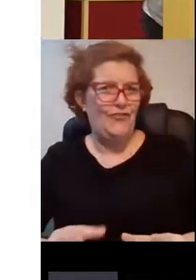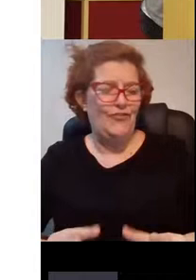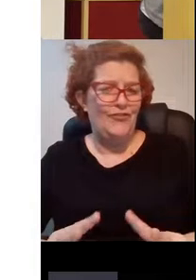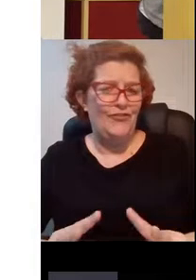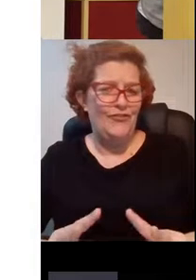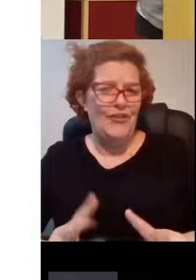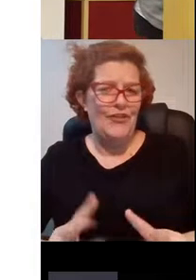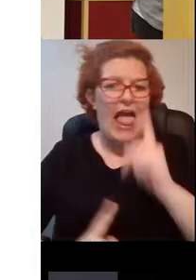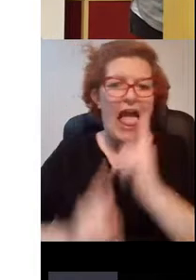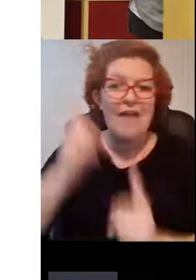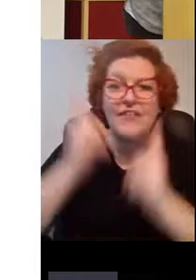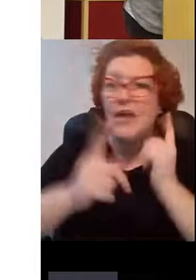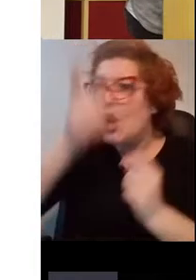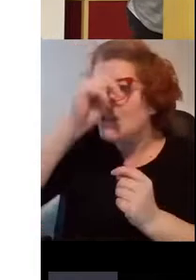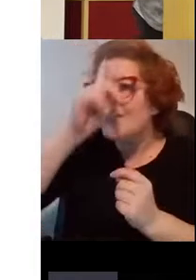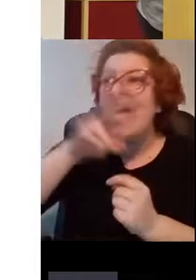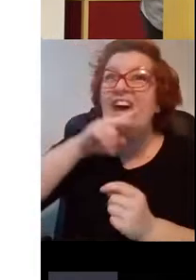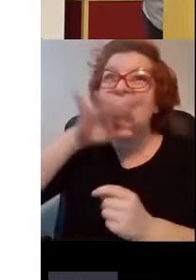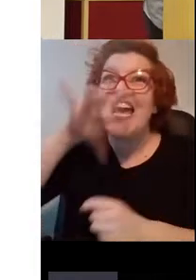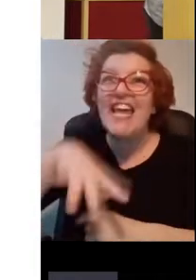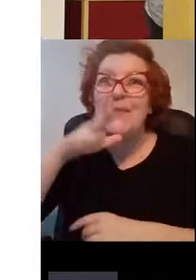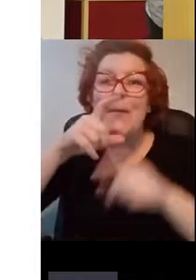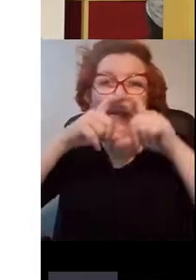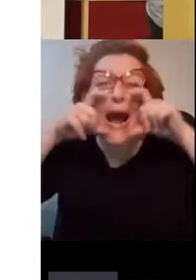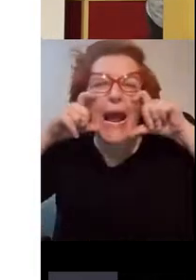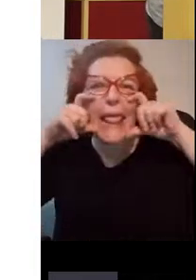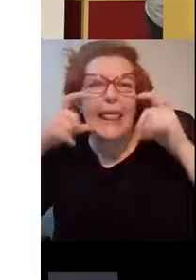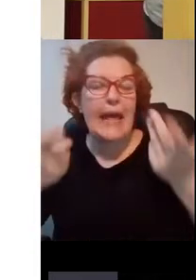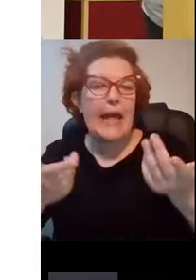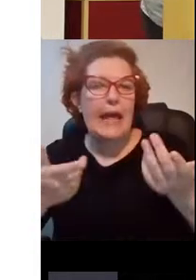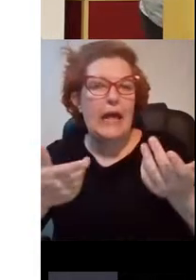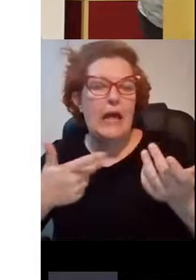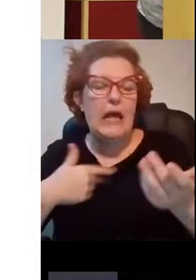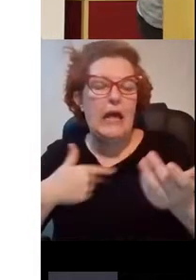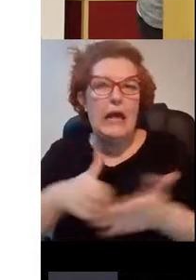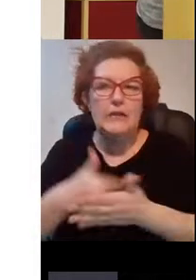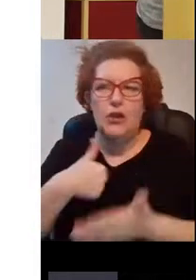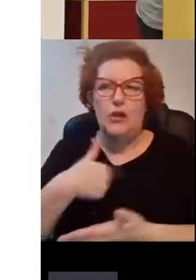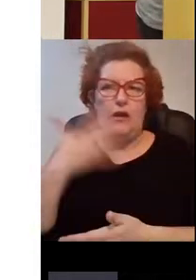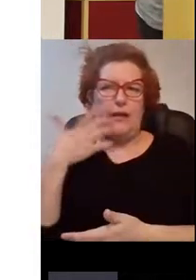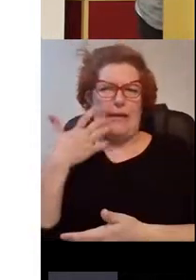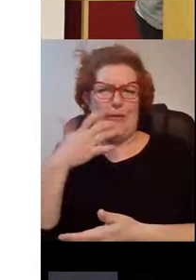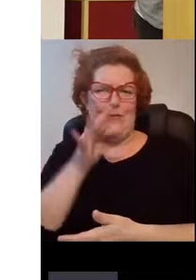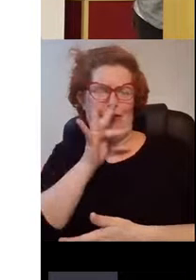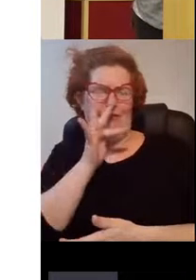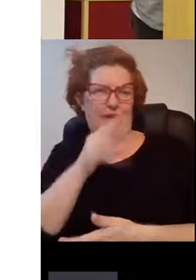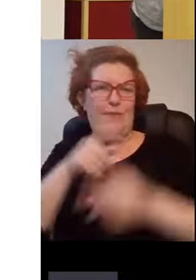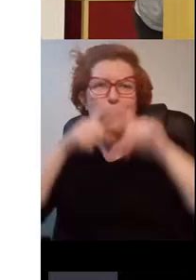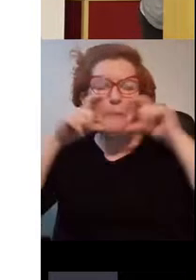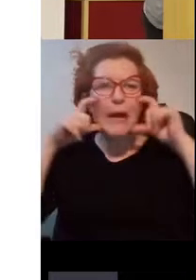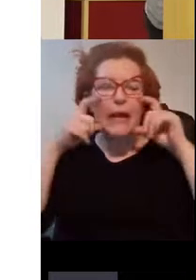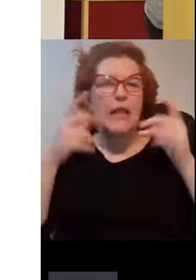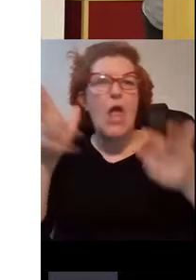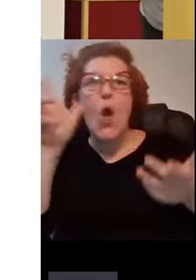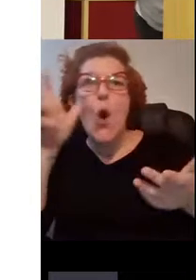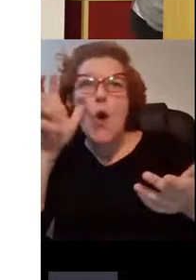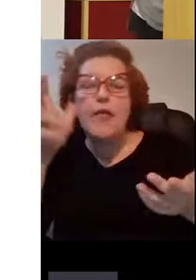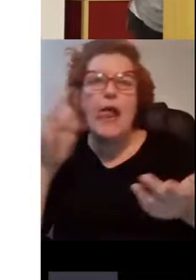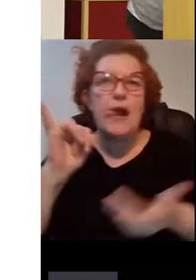a veces no sabíamos quién hablaba por el uso de las mascarillas, nosotros mismos, ¿no? A mí se me hace muy raro todavía escuchar y